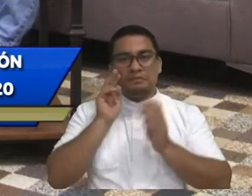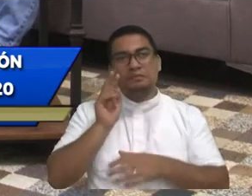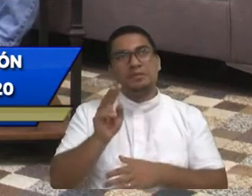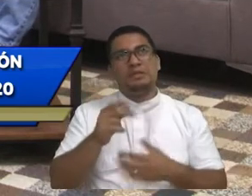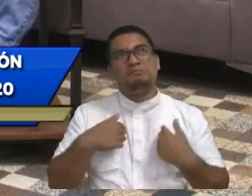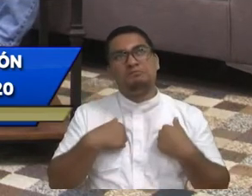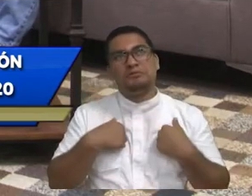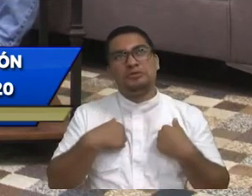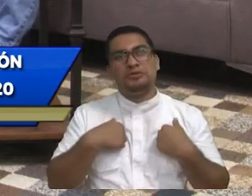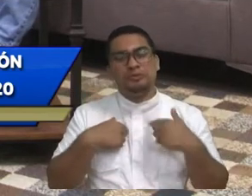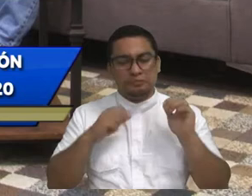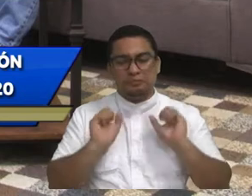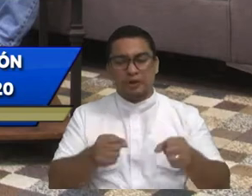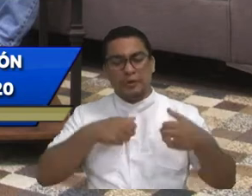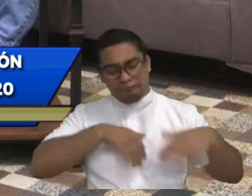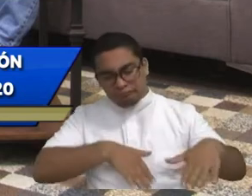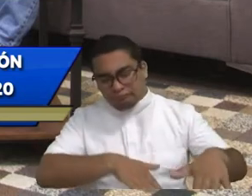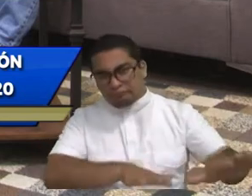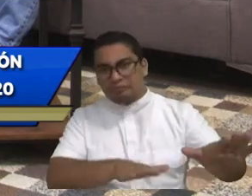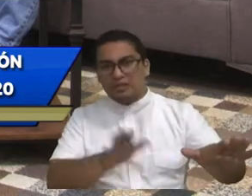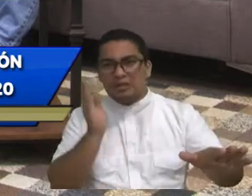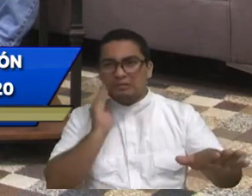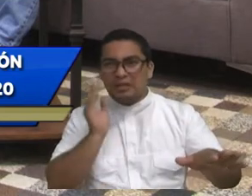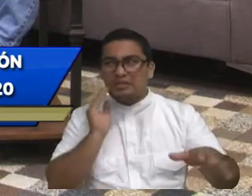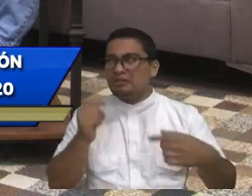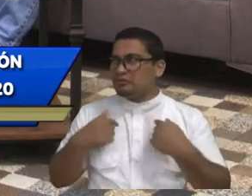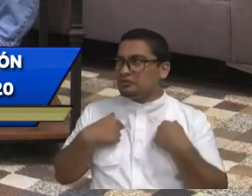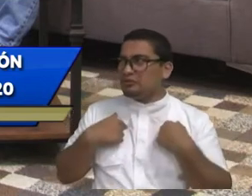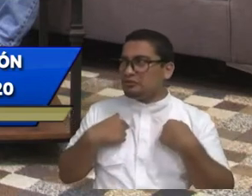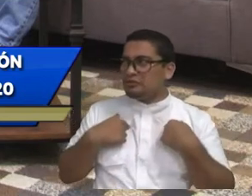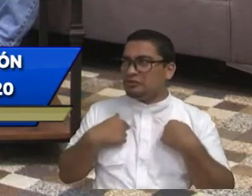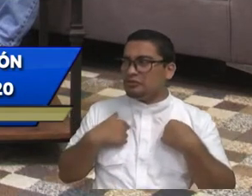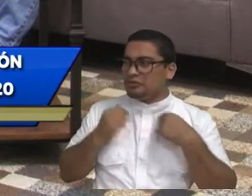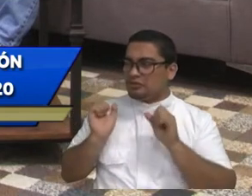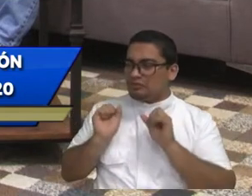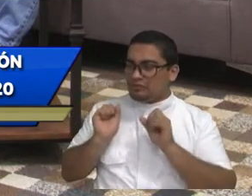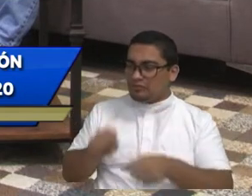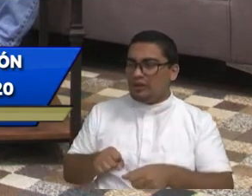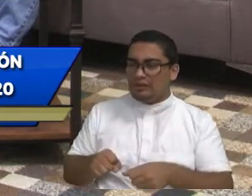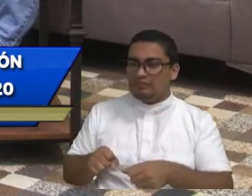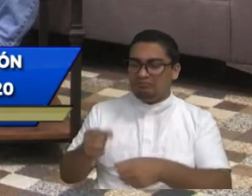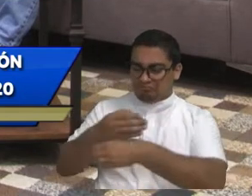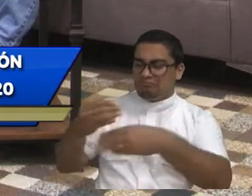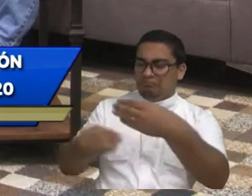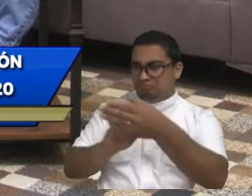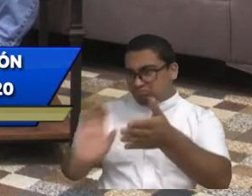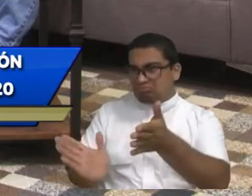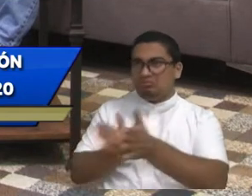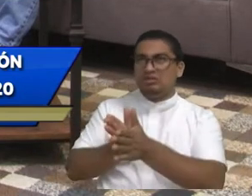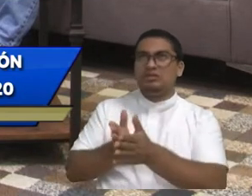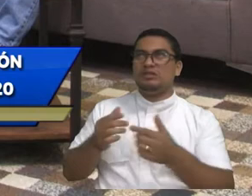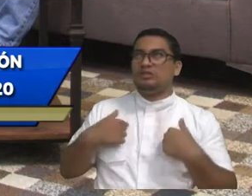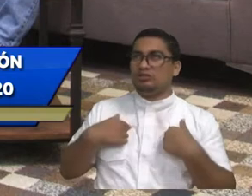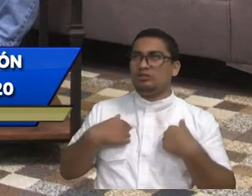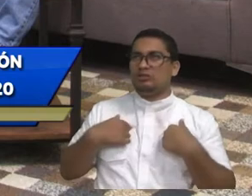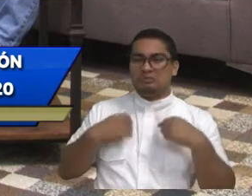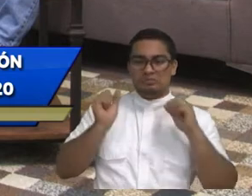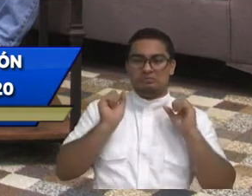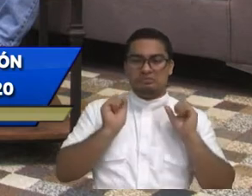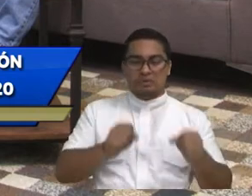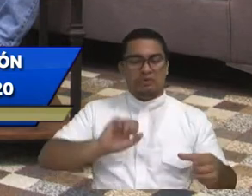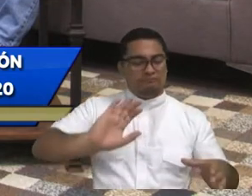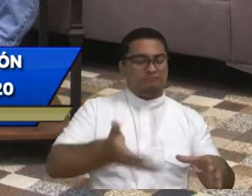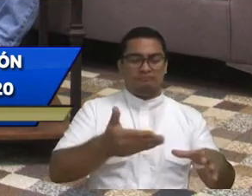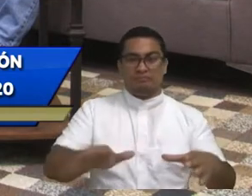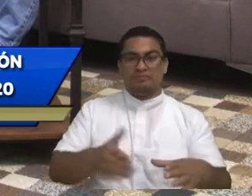tal habilidad se acerca el centro tecnológico como se desee encuentro entiendo que también ustedes van y buscan se